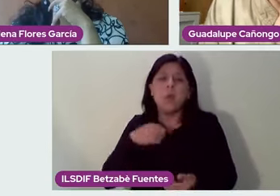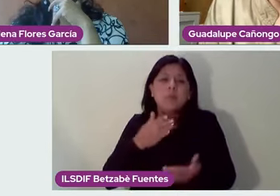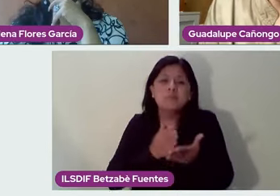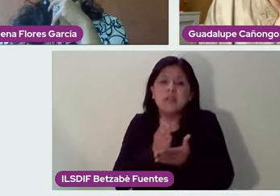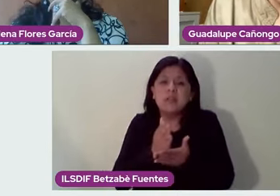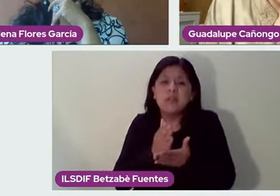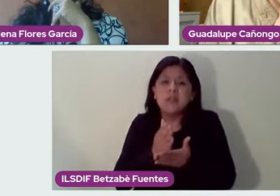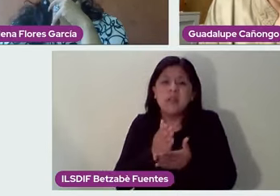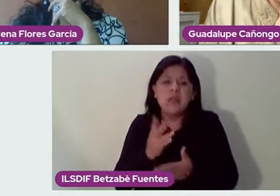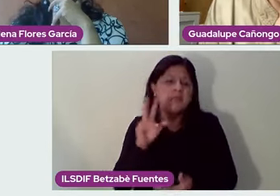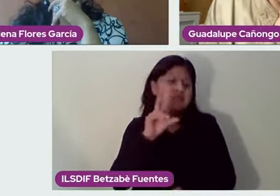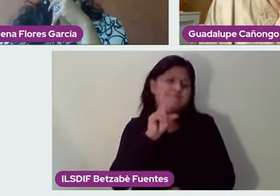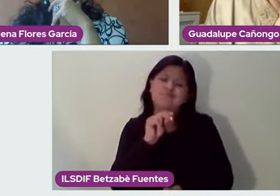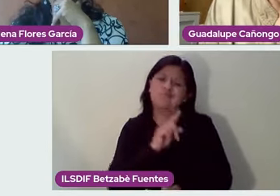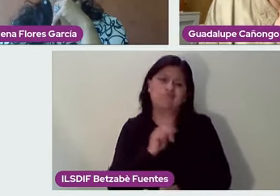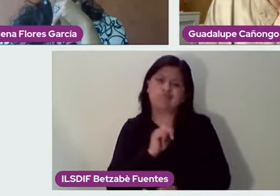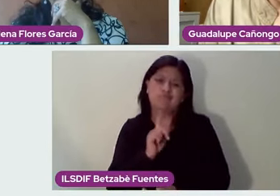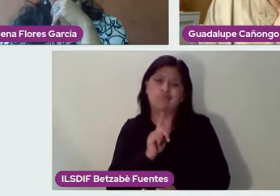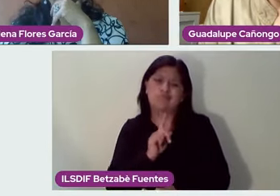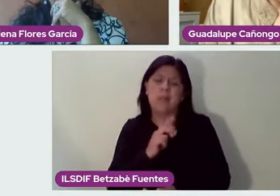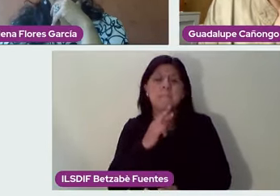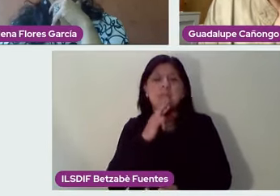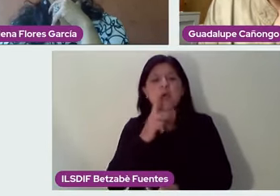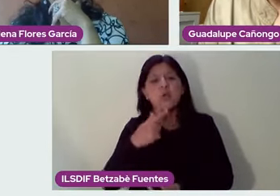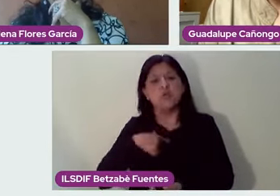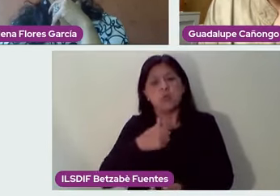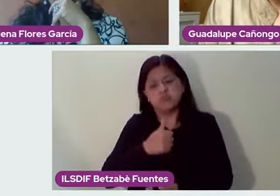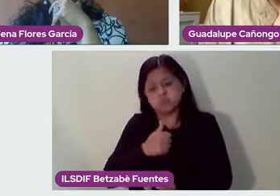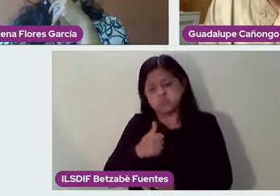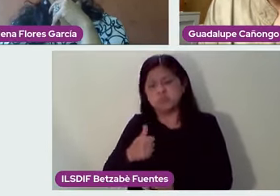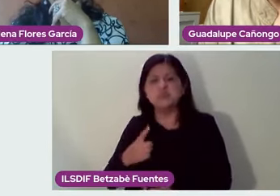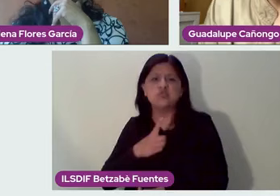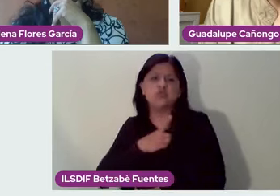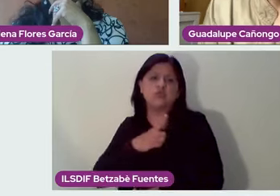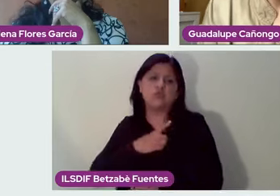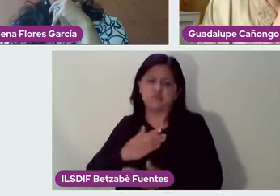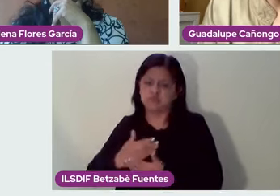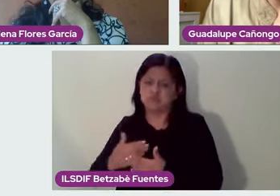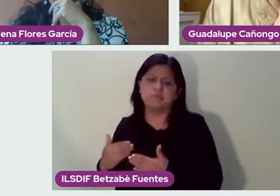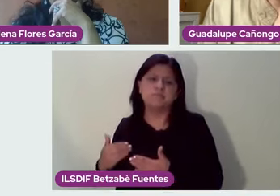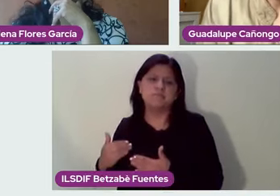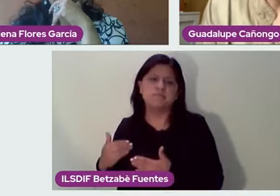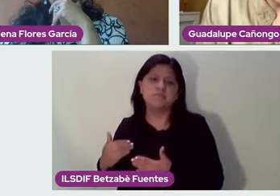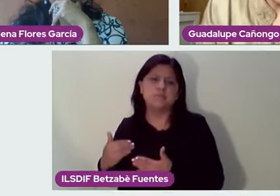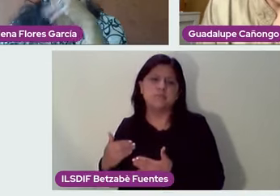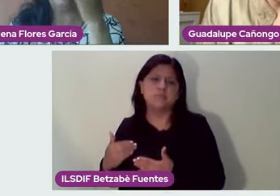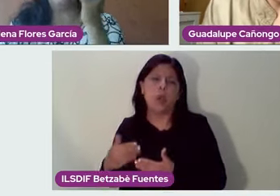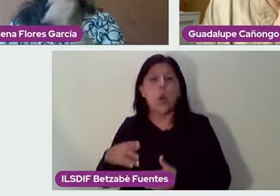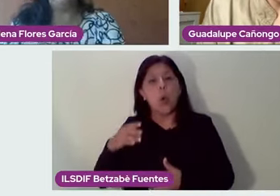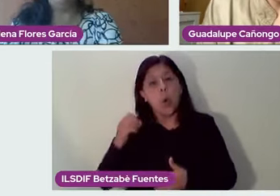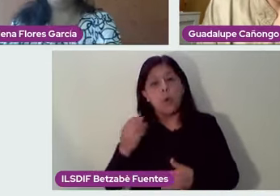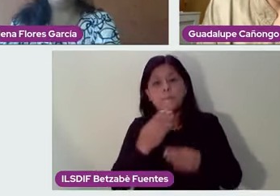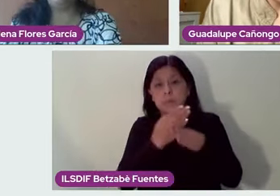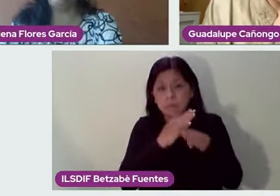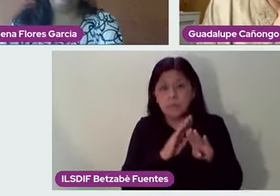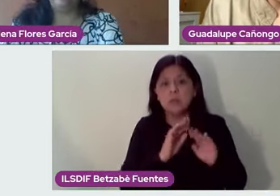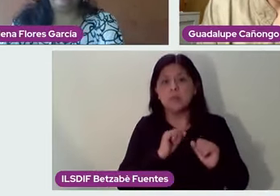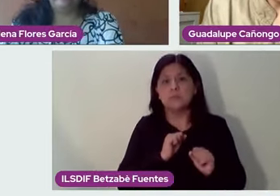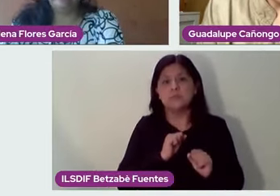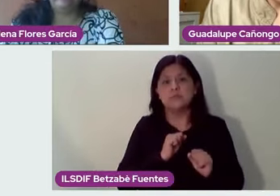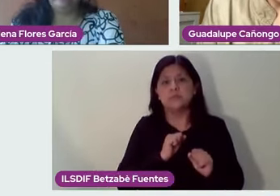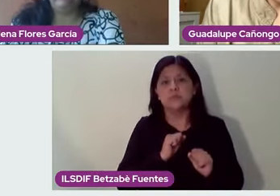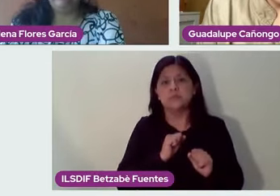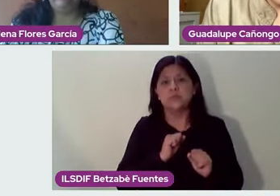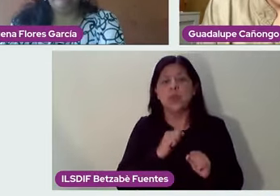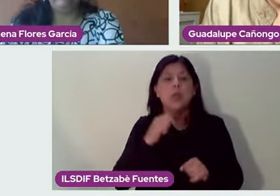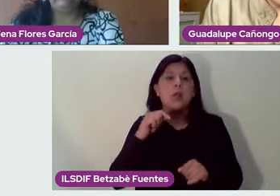de aislamiento social, ¿no? Me quiero acercar a las cuestiones financieras, a la banca, por ejemplo.